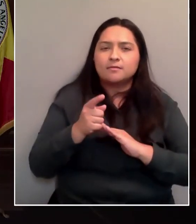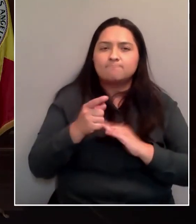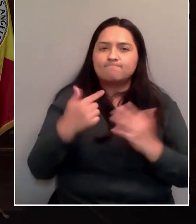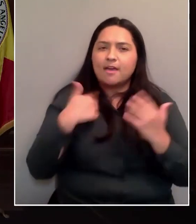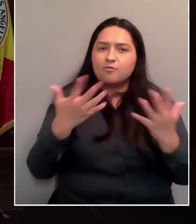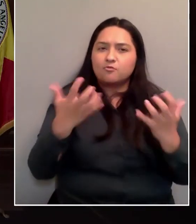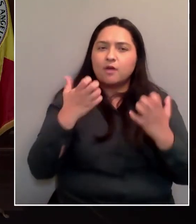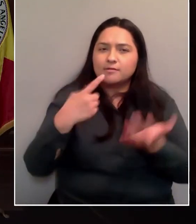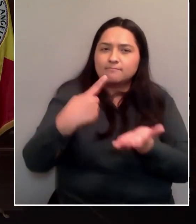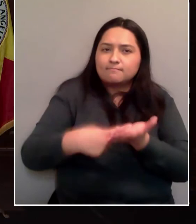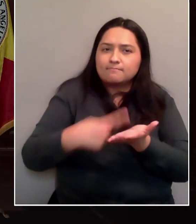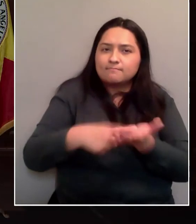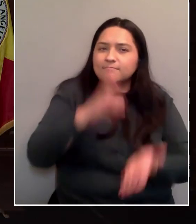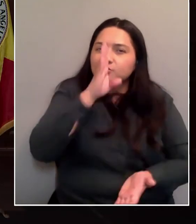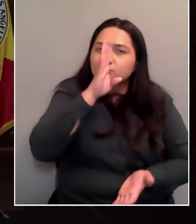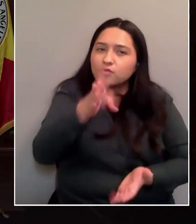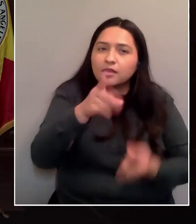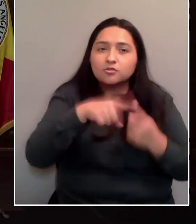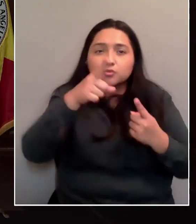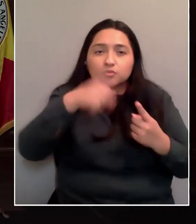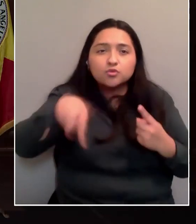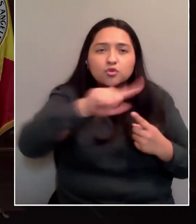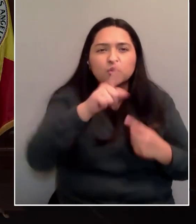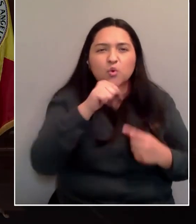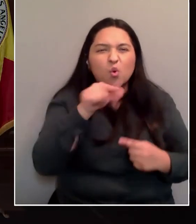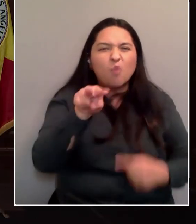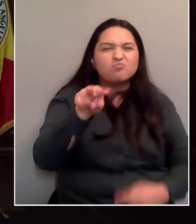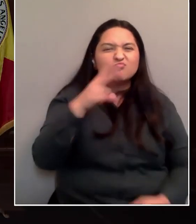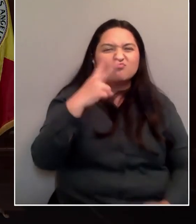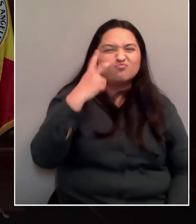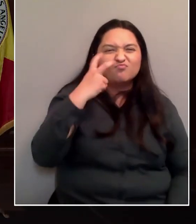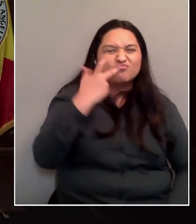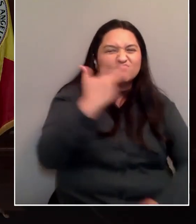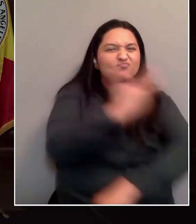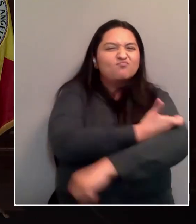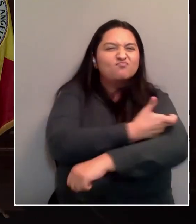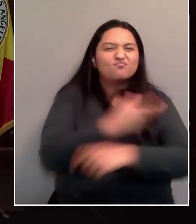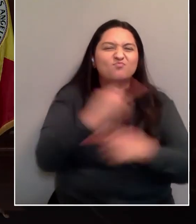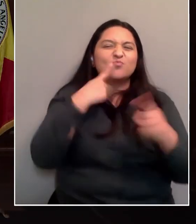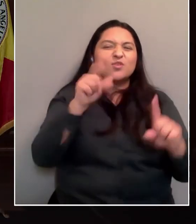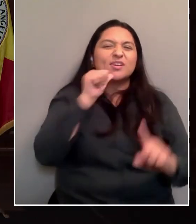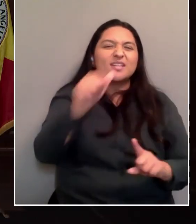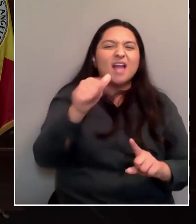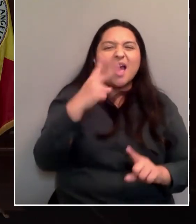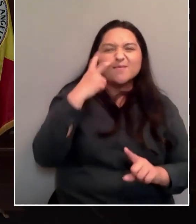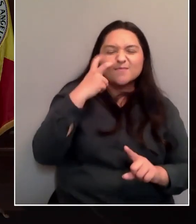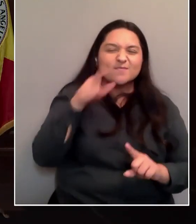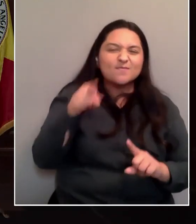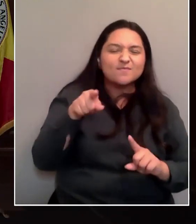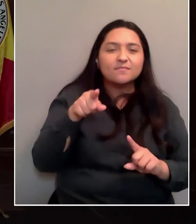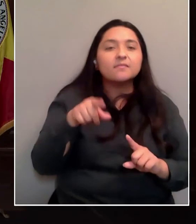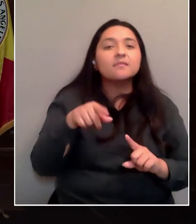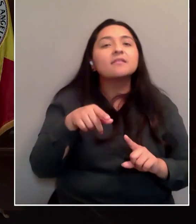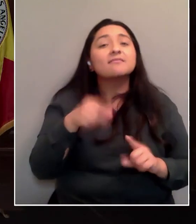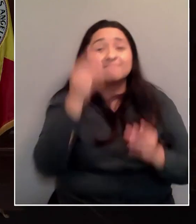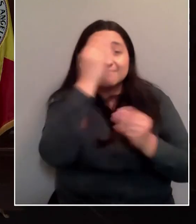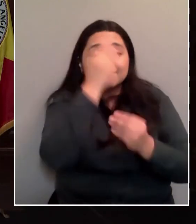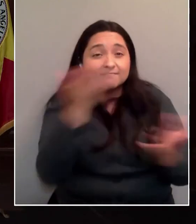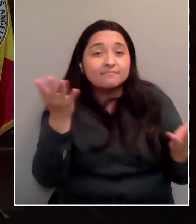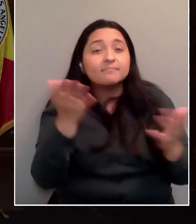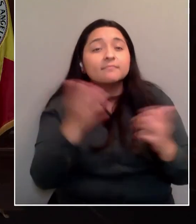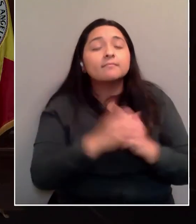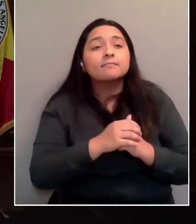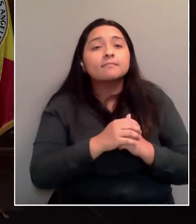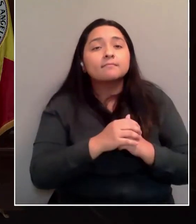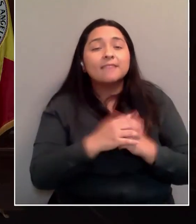que tienen dudas sobre la vacuna del COVID-19. Decisiones sobre nuestra salud